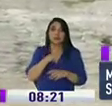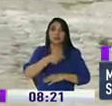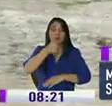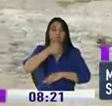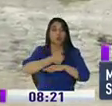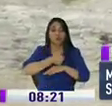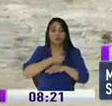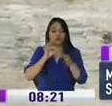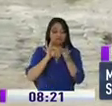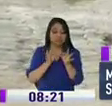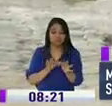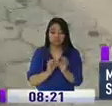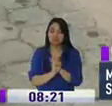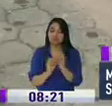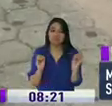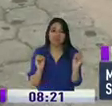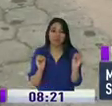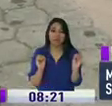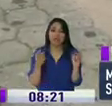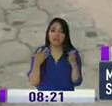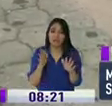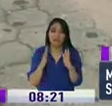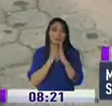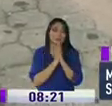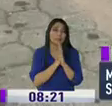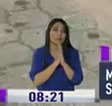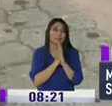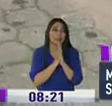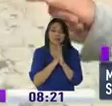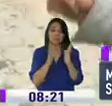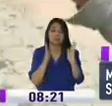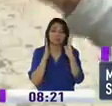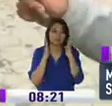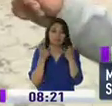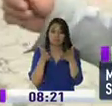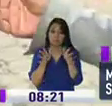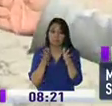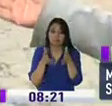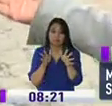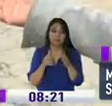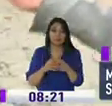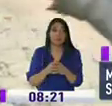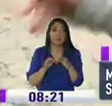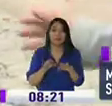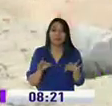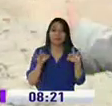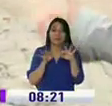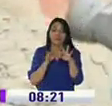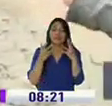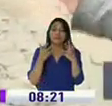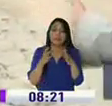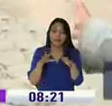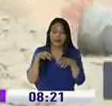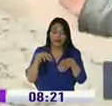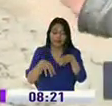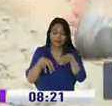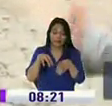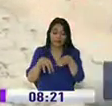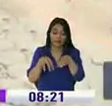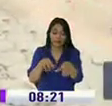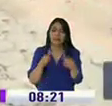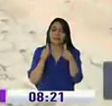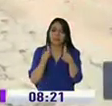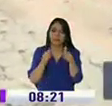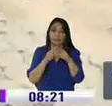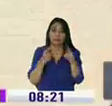no intervienen en la calzada, pese a sus constantes solicitudes. Lo importante es que ya nos hicieran el favor el adoquín, que lo vuelvan a